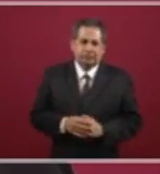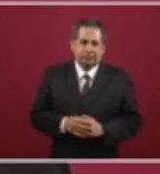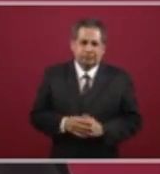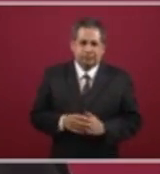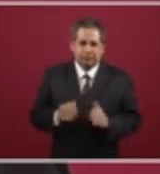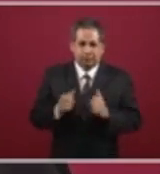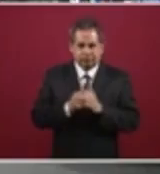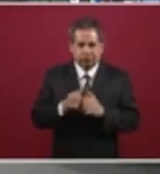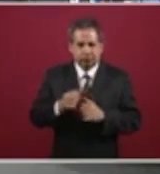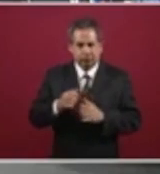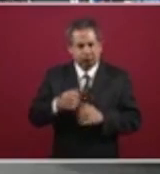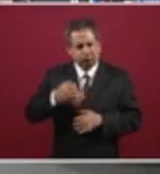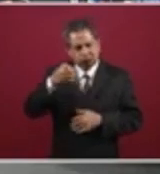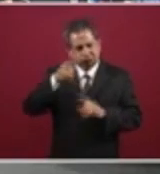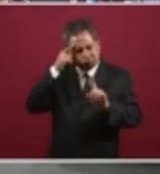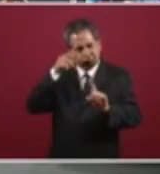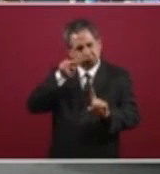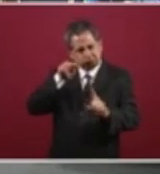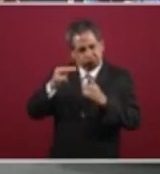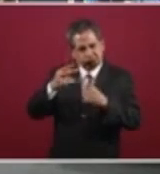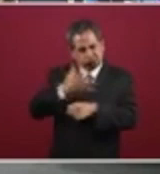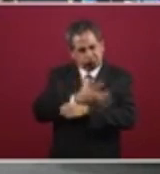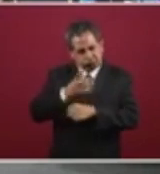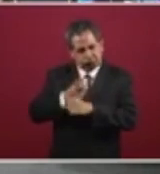con objetividad.